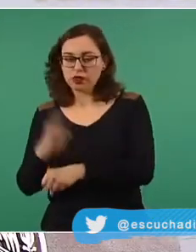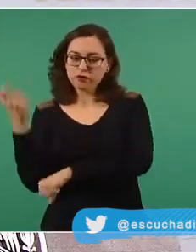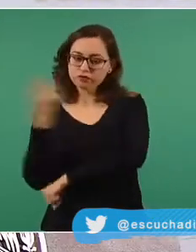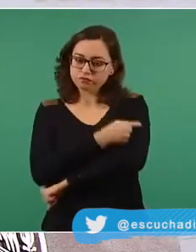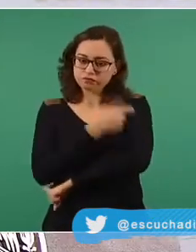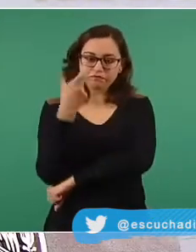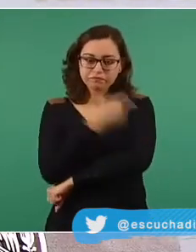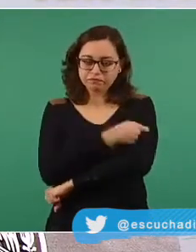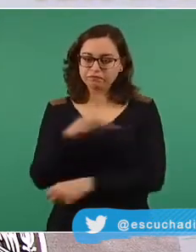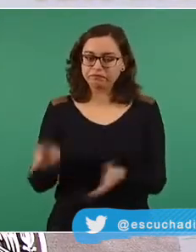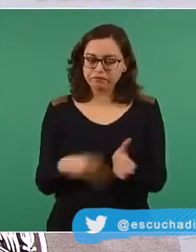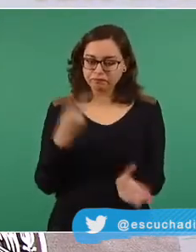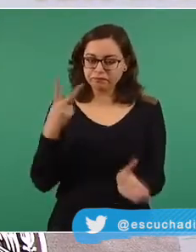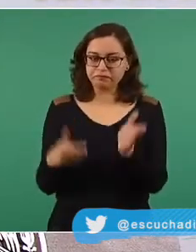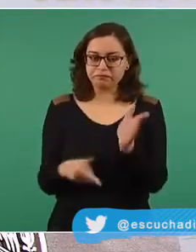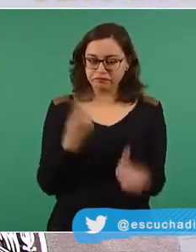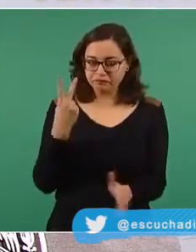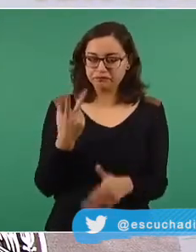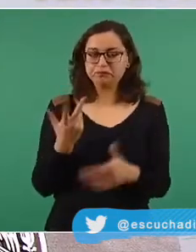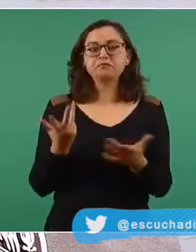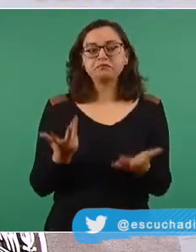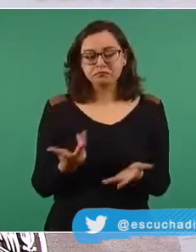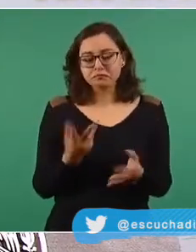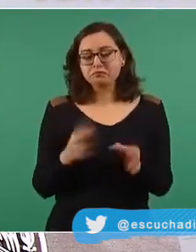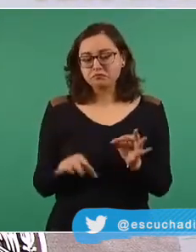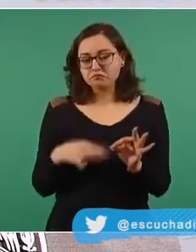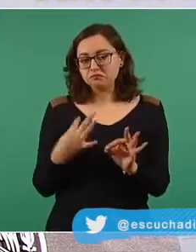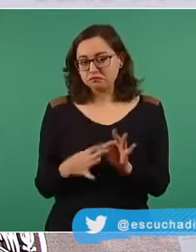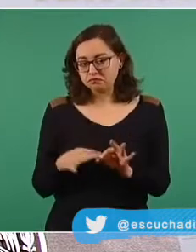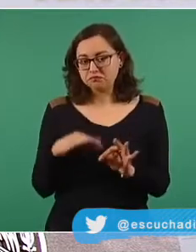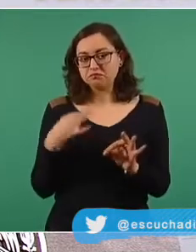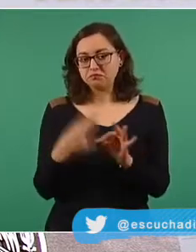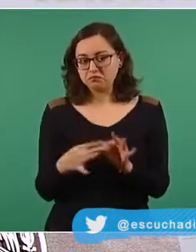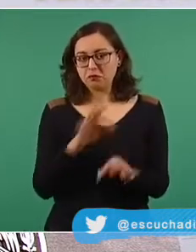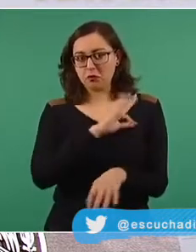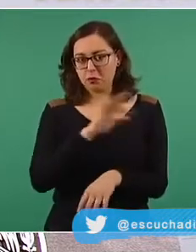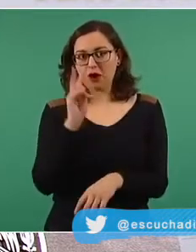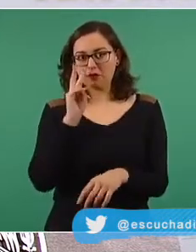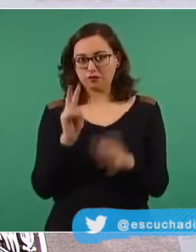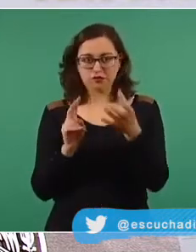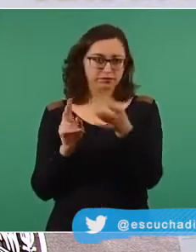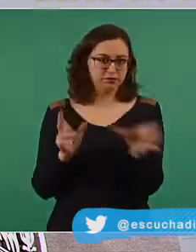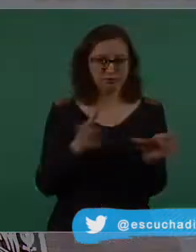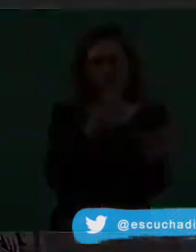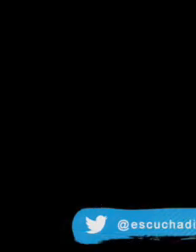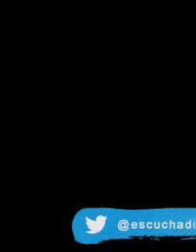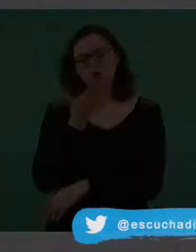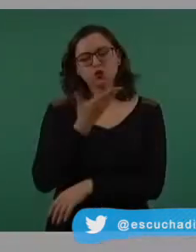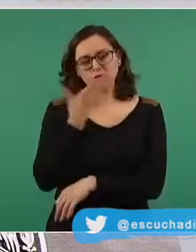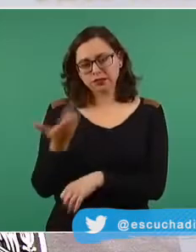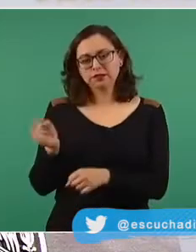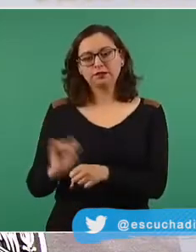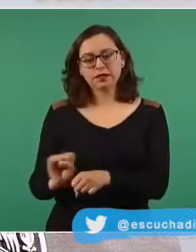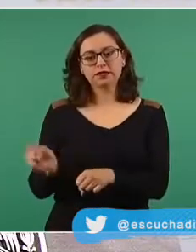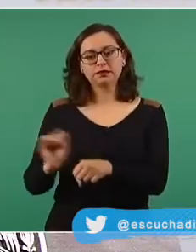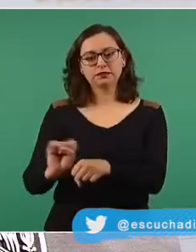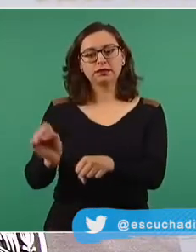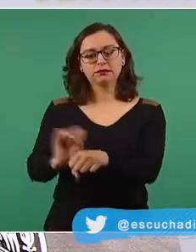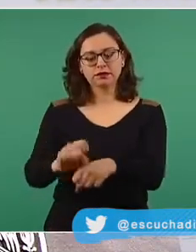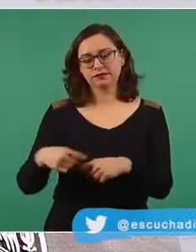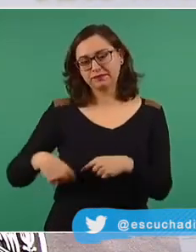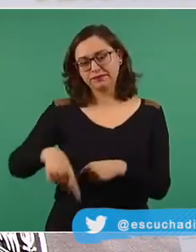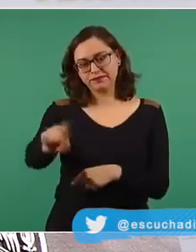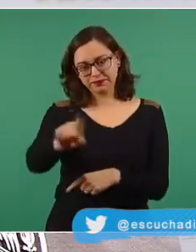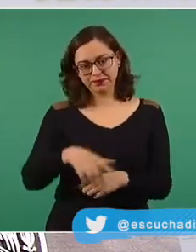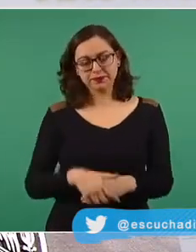10.878.500 dosis de las farmacéuticas Pfizer, AstraZeneca, CanSino y Centro Nacional de Investigación de